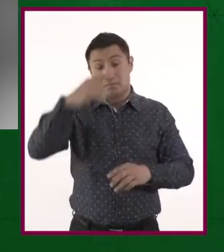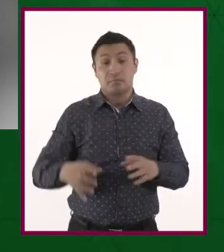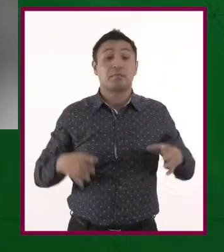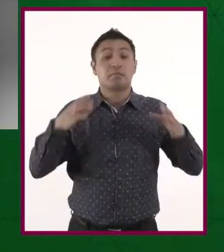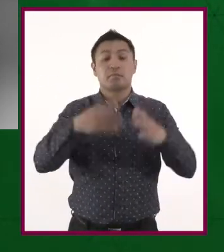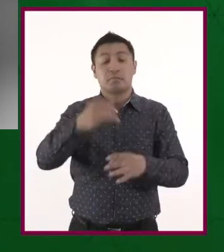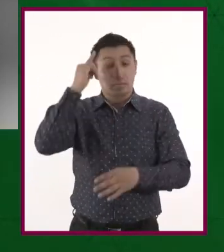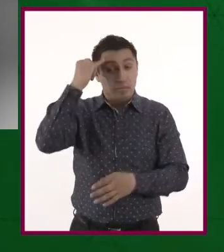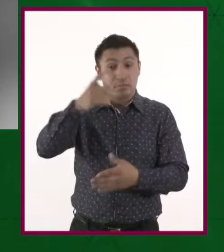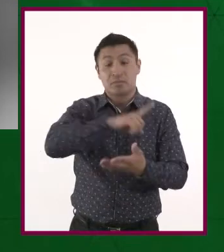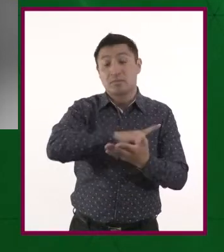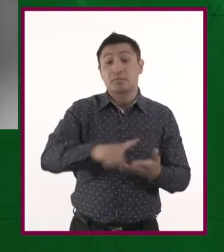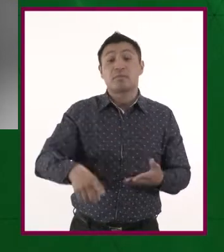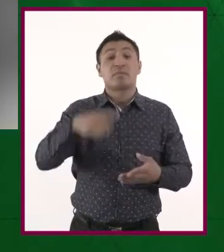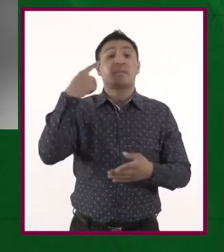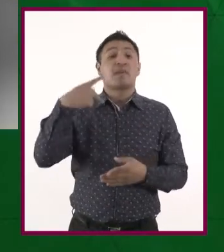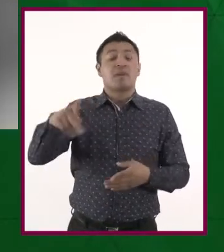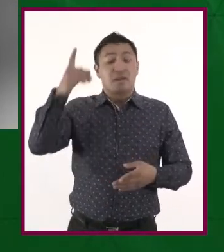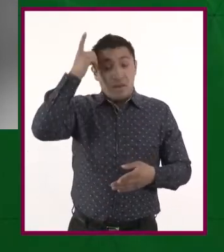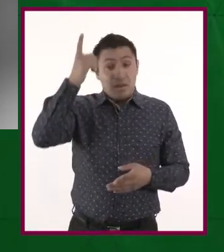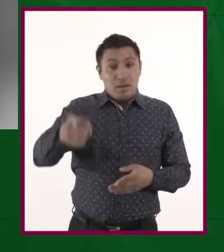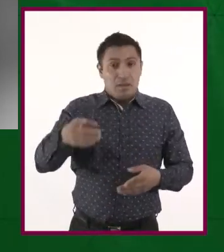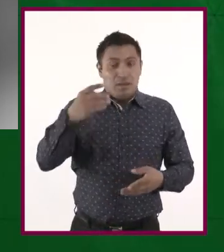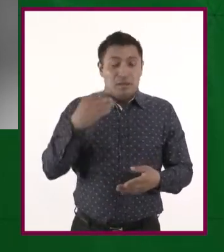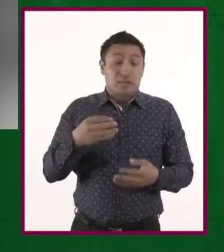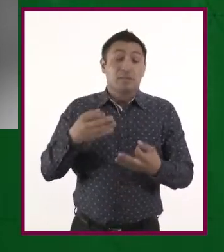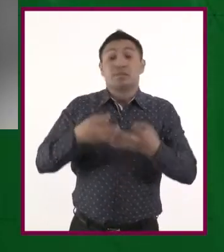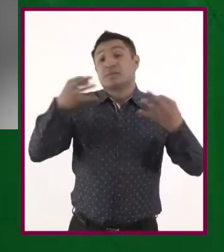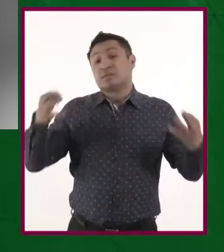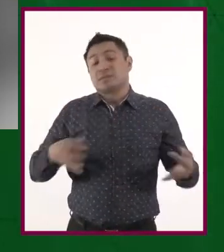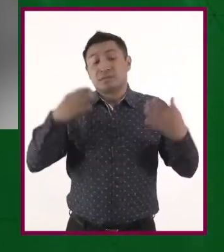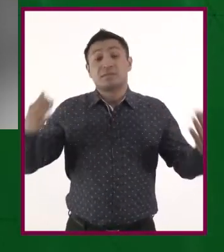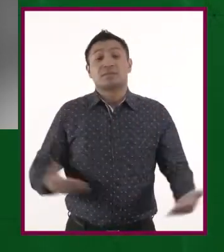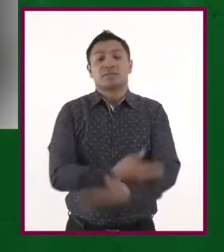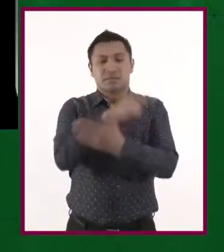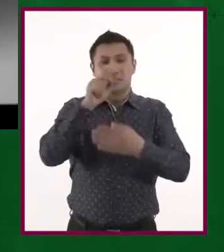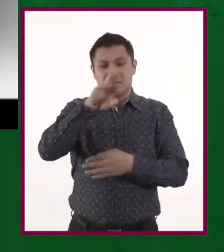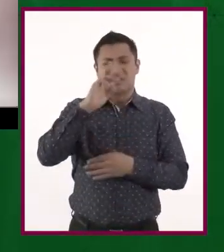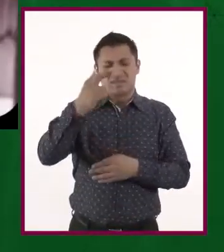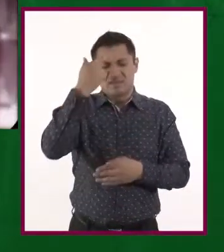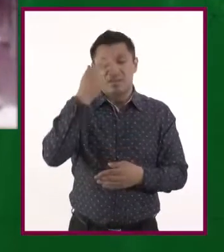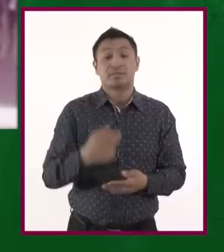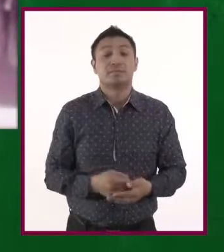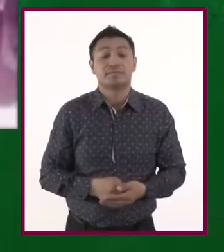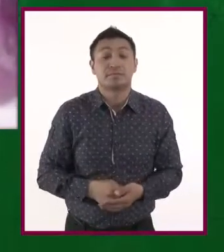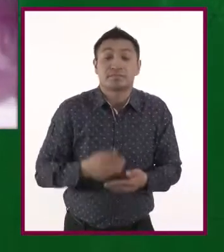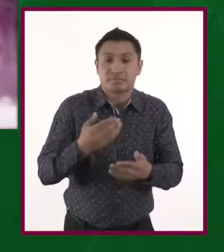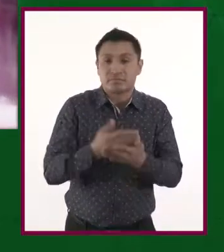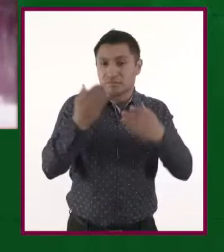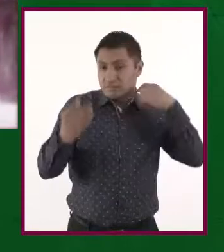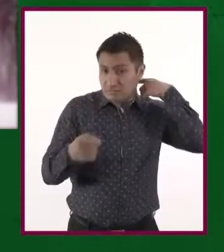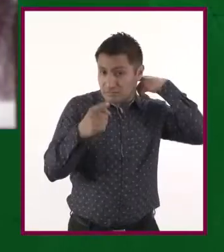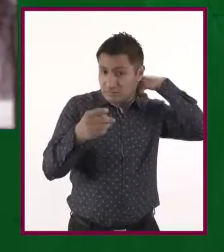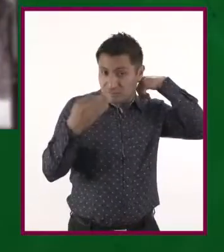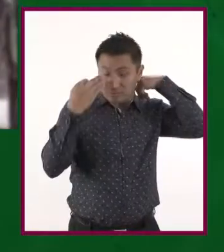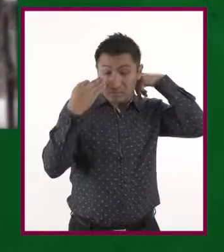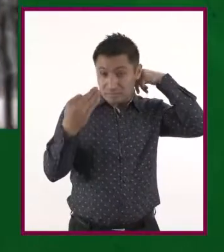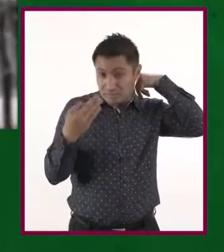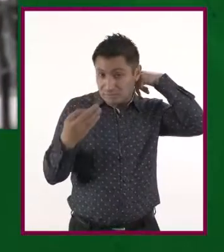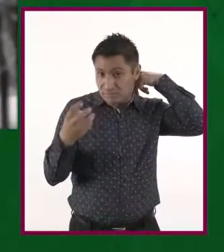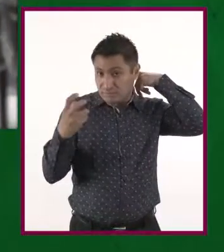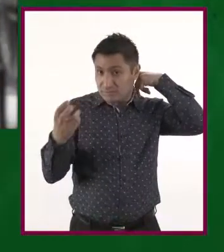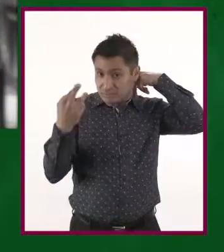y por el derecho de ser propietarios de tierras en sus lugares de origen. ¿Lo recuerdas? Ahora observamos